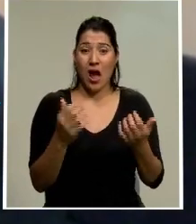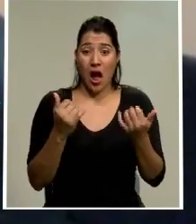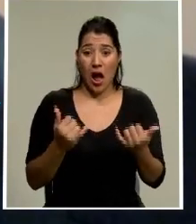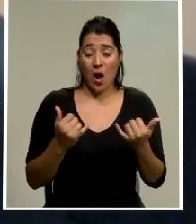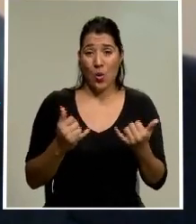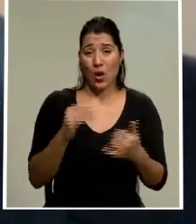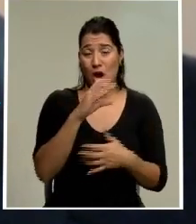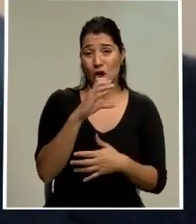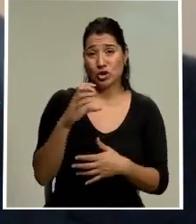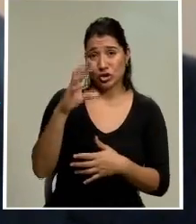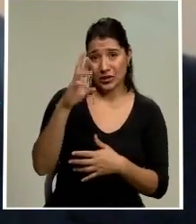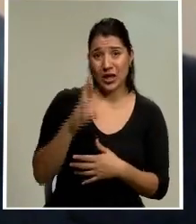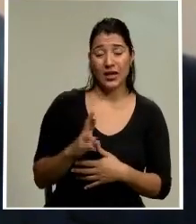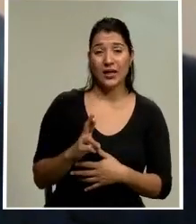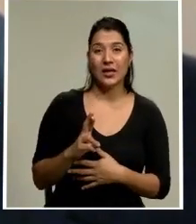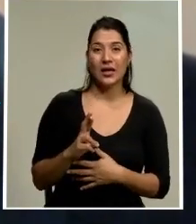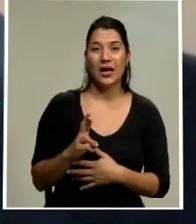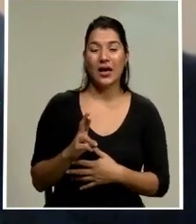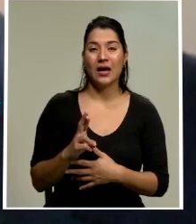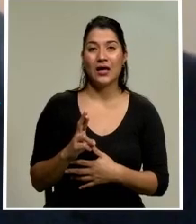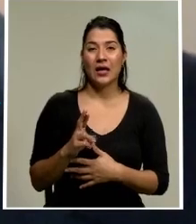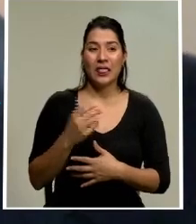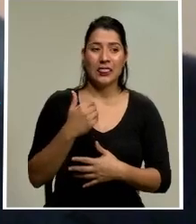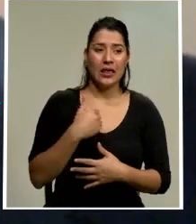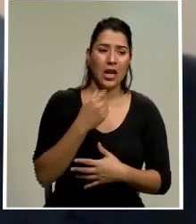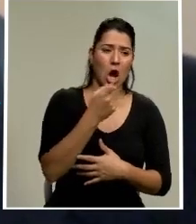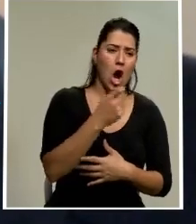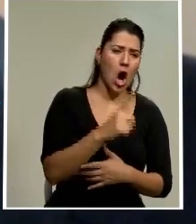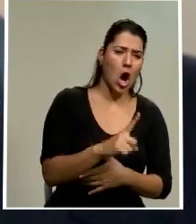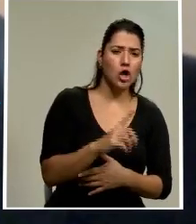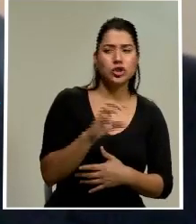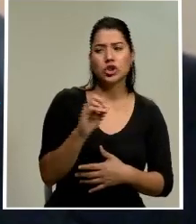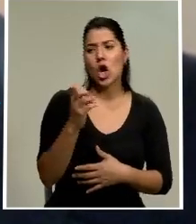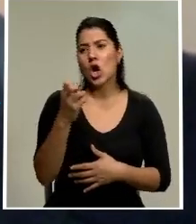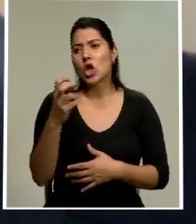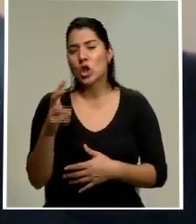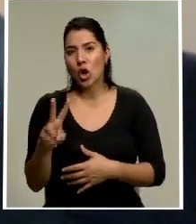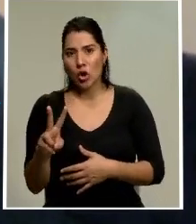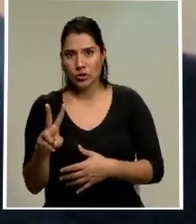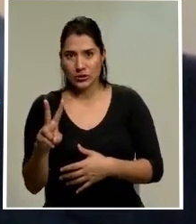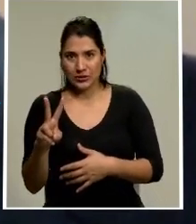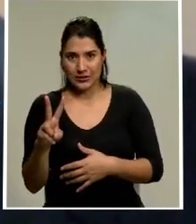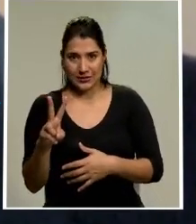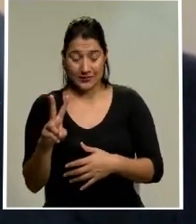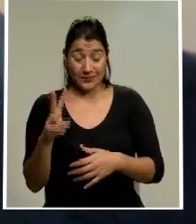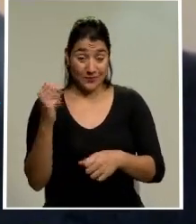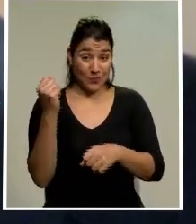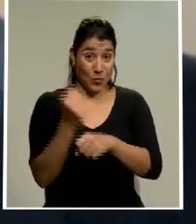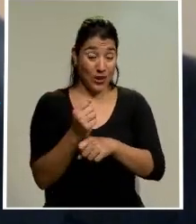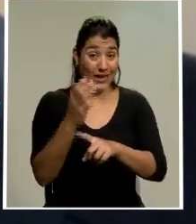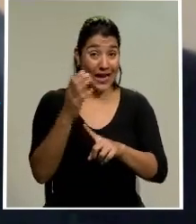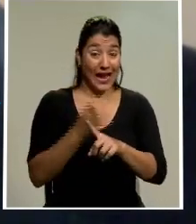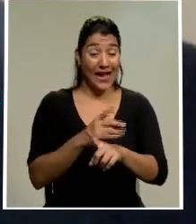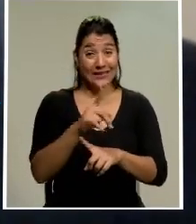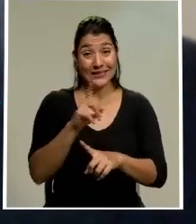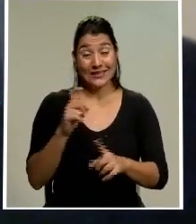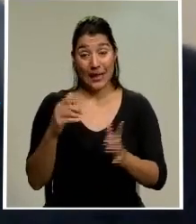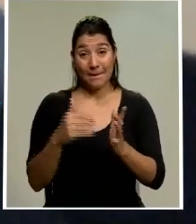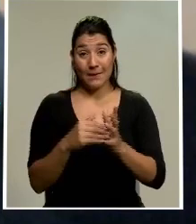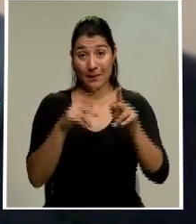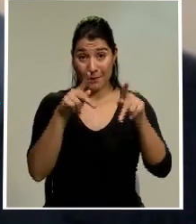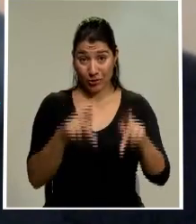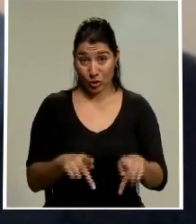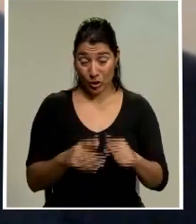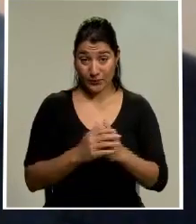11 y que a veces, depende del año, casi 12 homicidios cada 100.000 personas, que